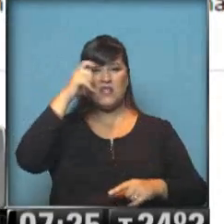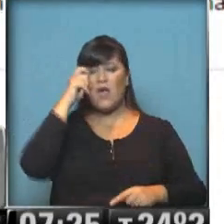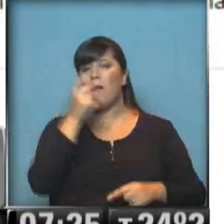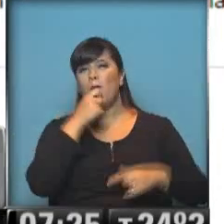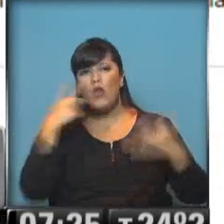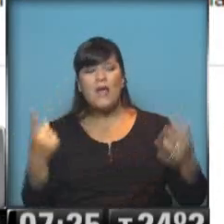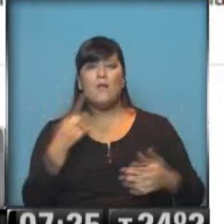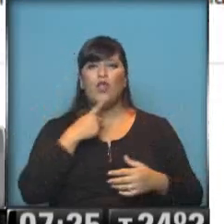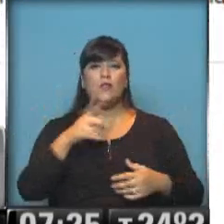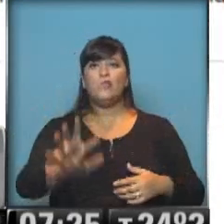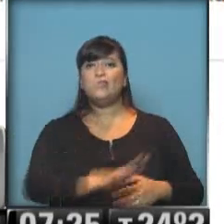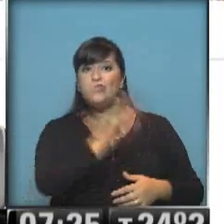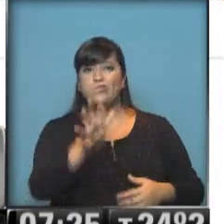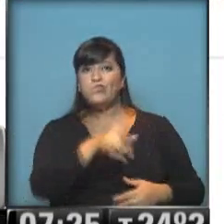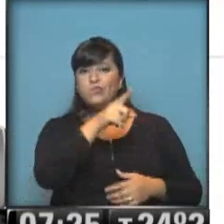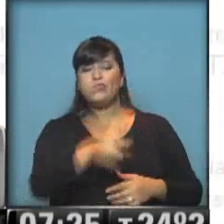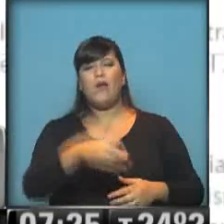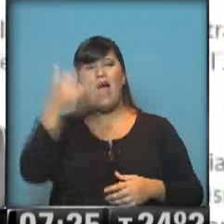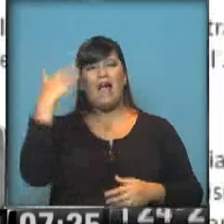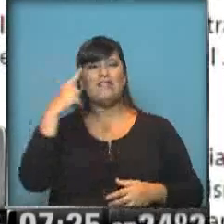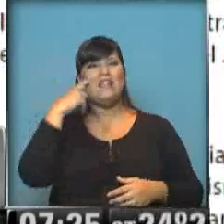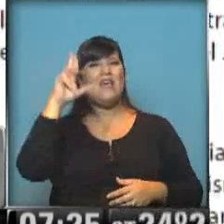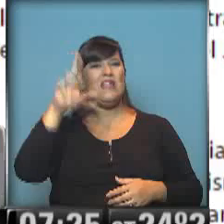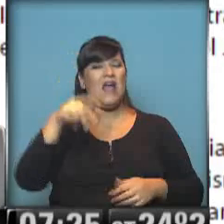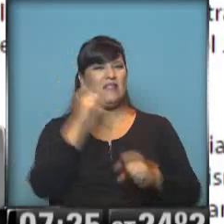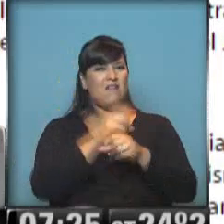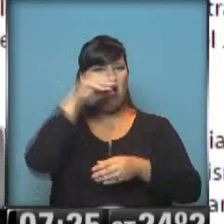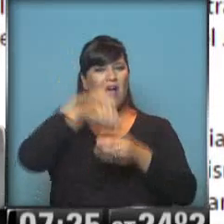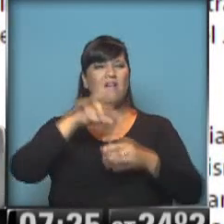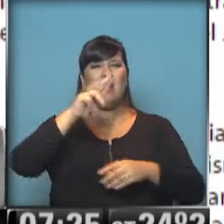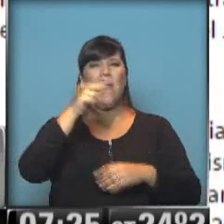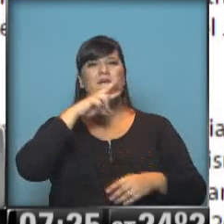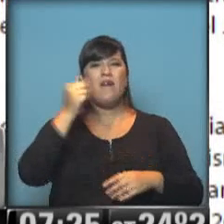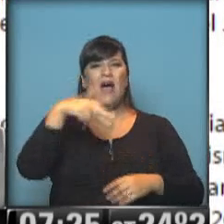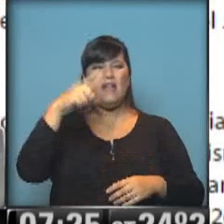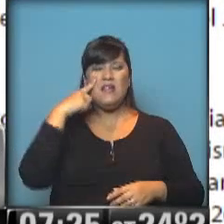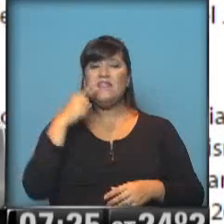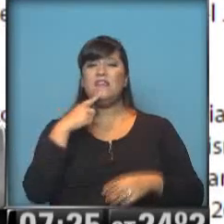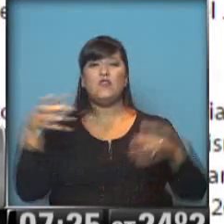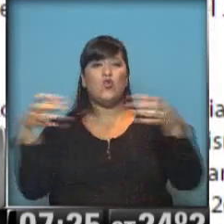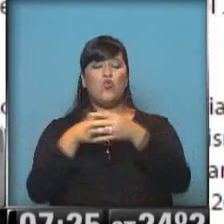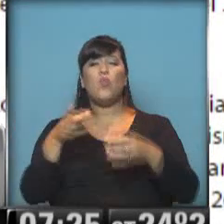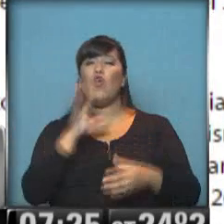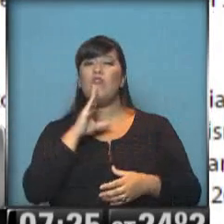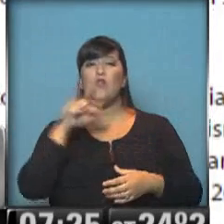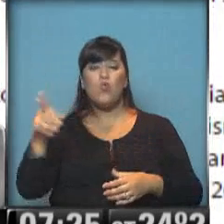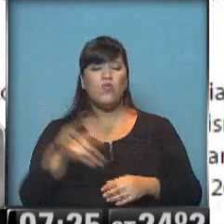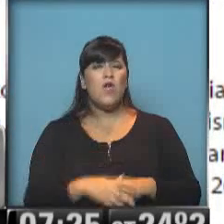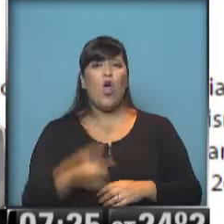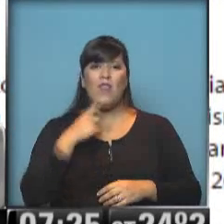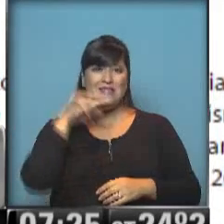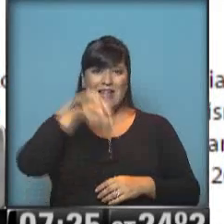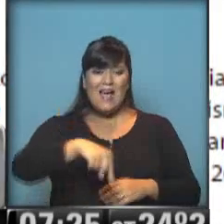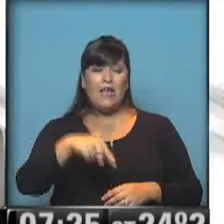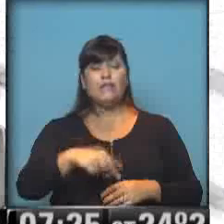aparece el sospechado ex agregado cultural de Irán en la Argentina, Mohsen Rabbani, diciéndole a un integrante de la comunidad chiita que Irán está dispuesto a